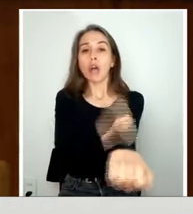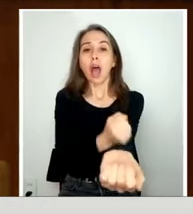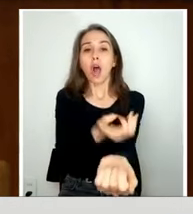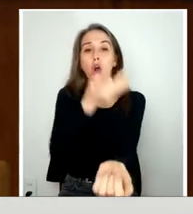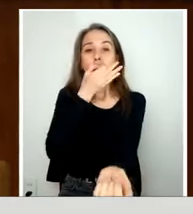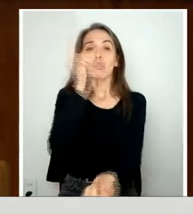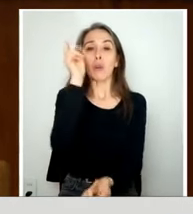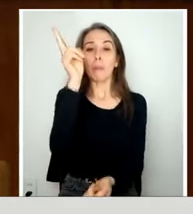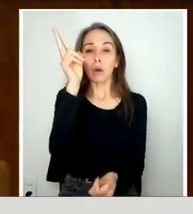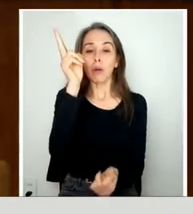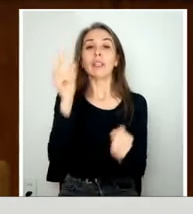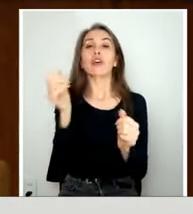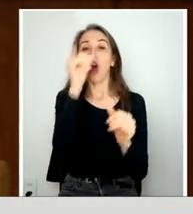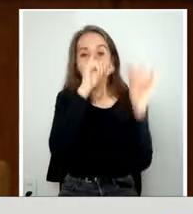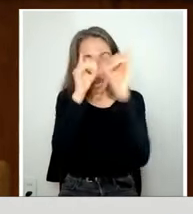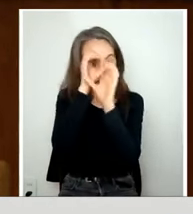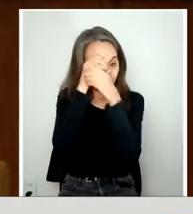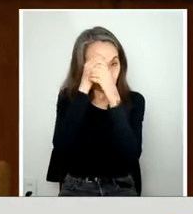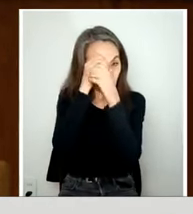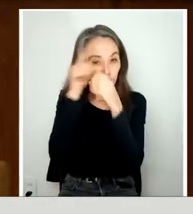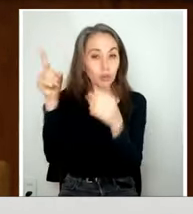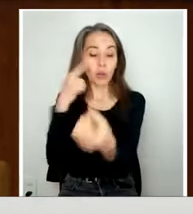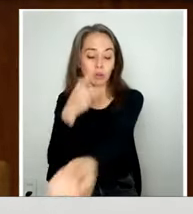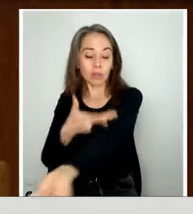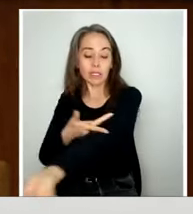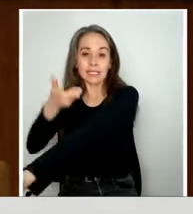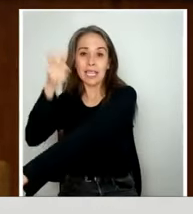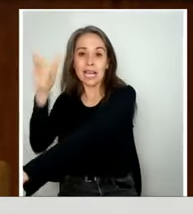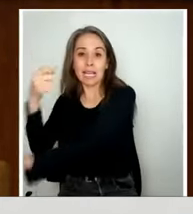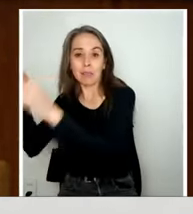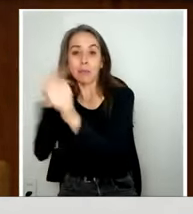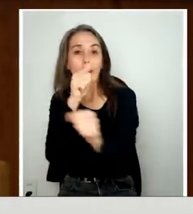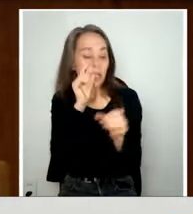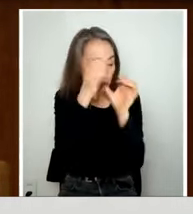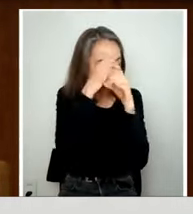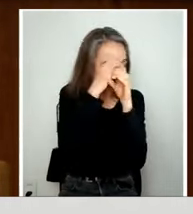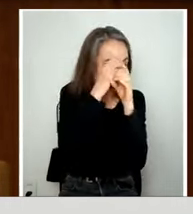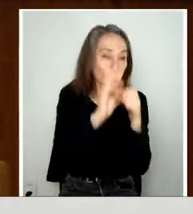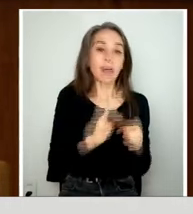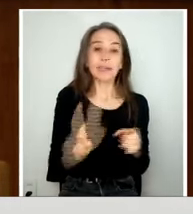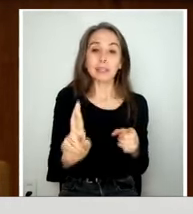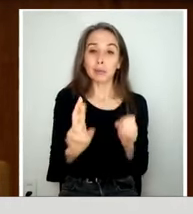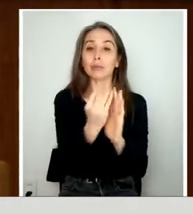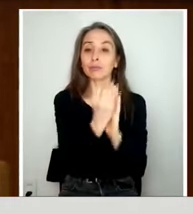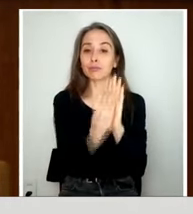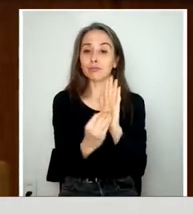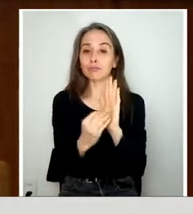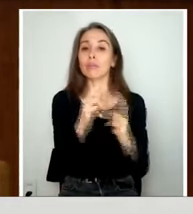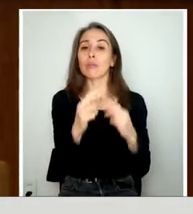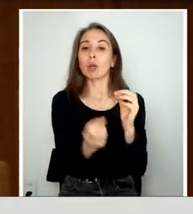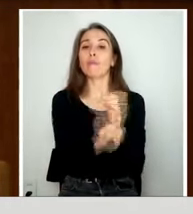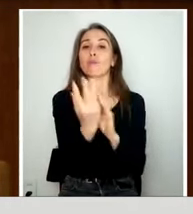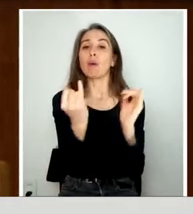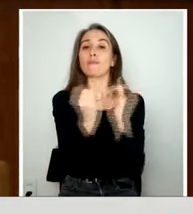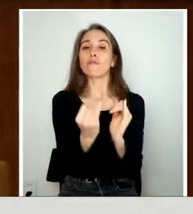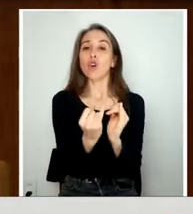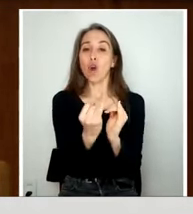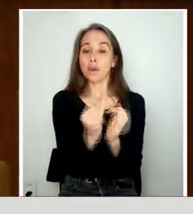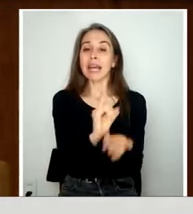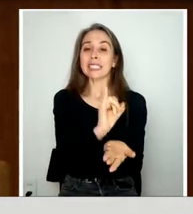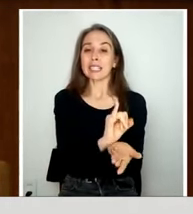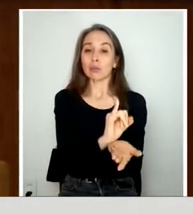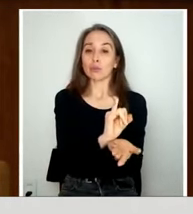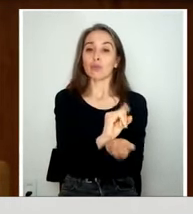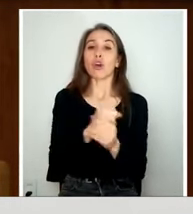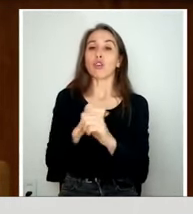Laboratorios para el análisis de muestras junto con la anterior y a fin de Establecer un renovado modelo institucional antidopaje se aborda una situación